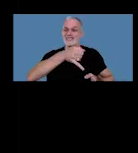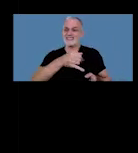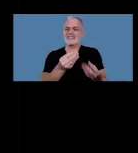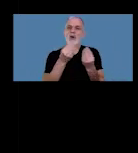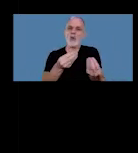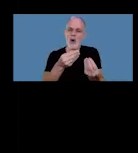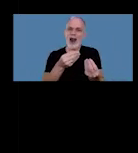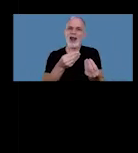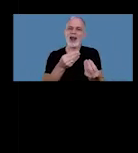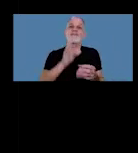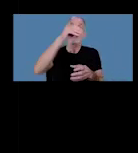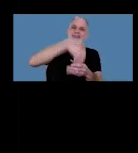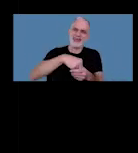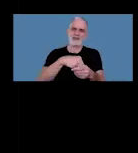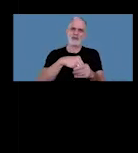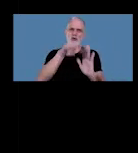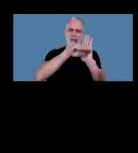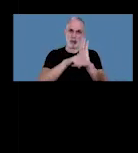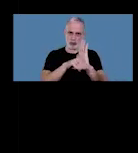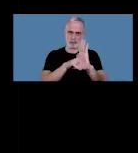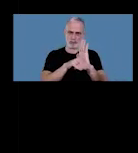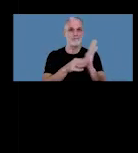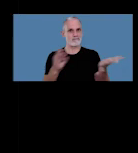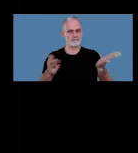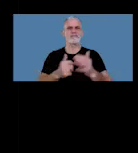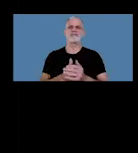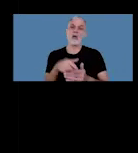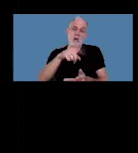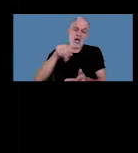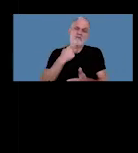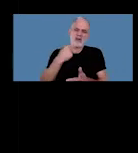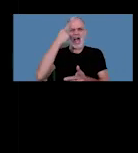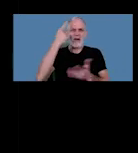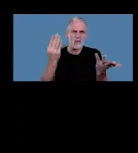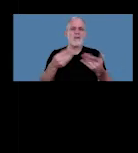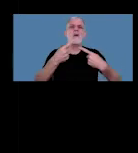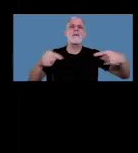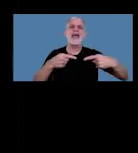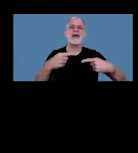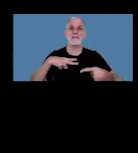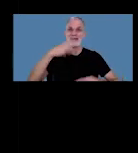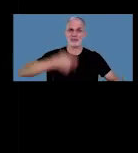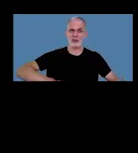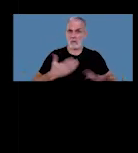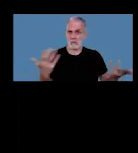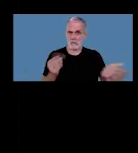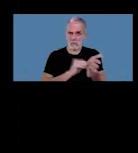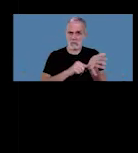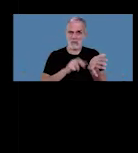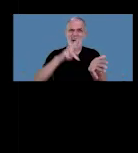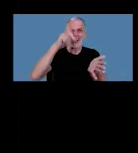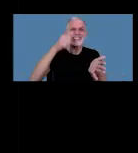encuentra definido dentro de la norma. Bien, me podrán decir, bárbaro, pero en bienes personales no se encuentra definido